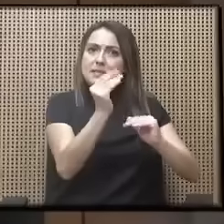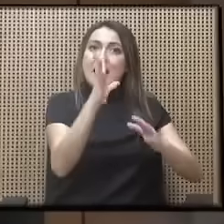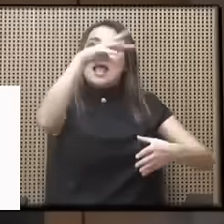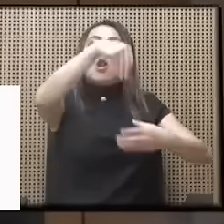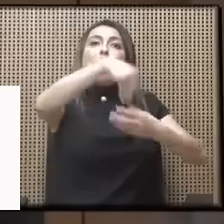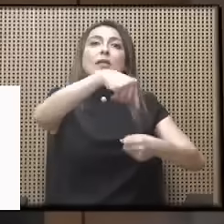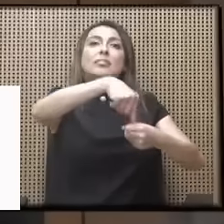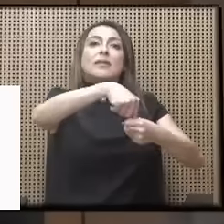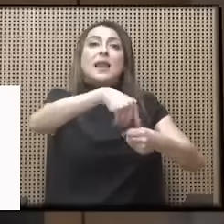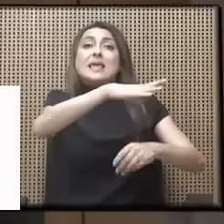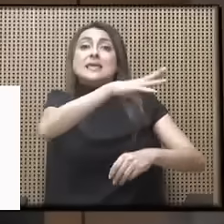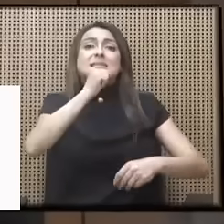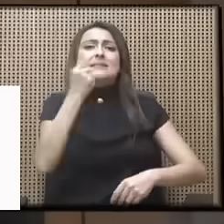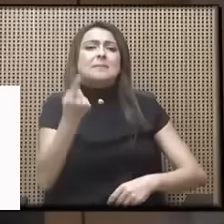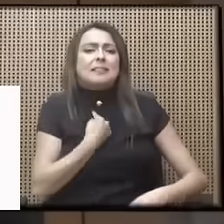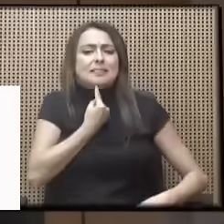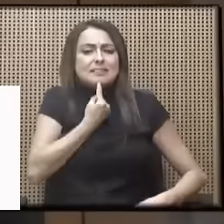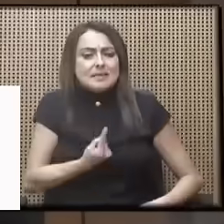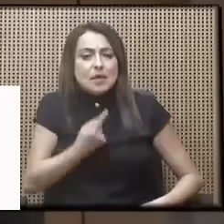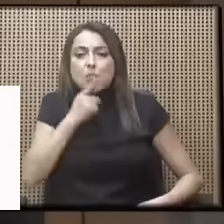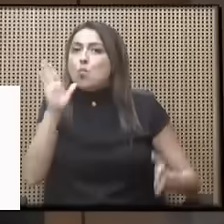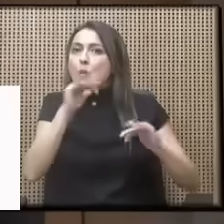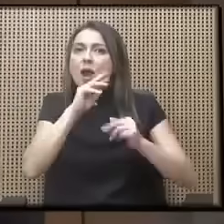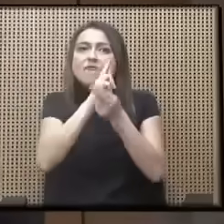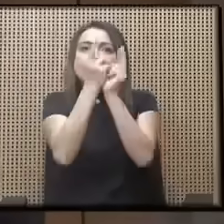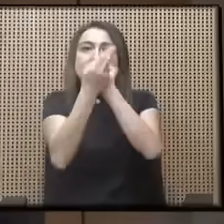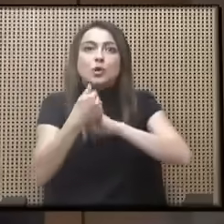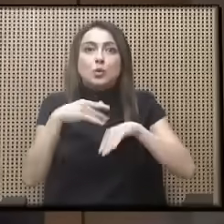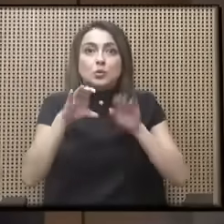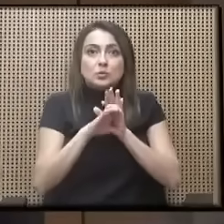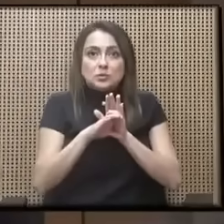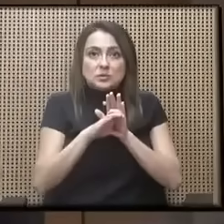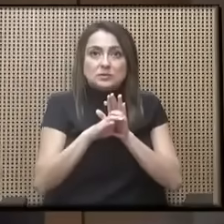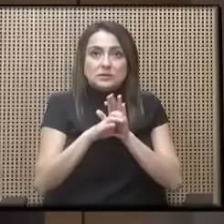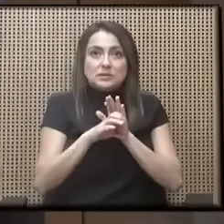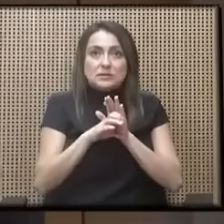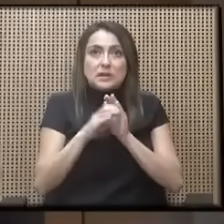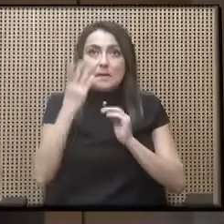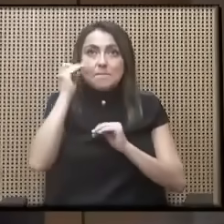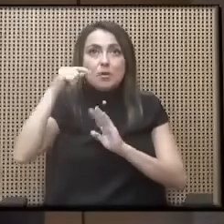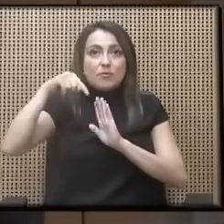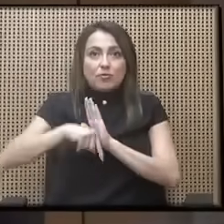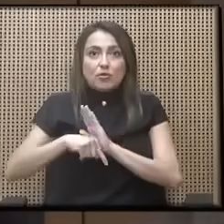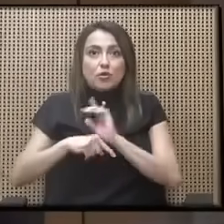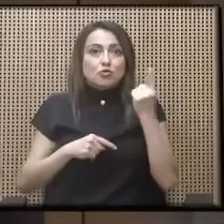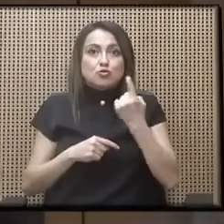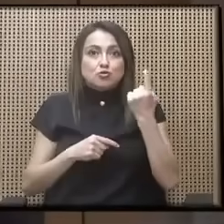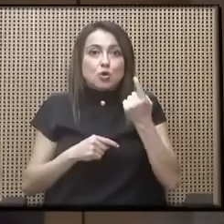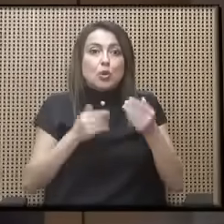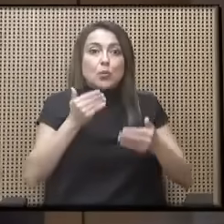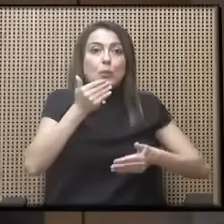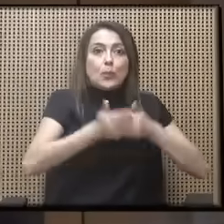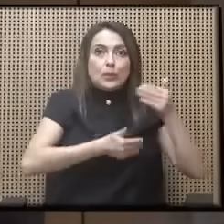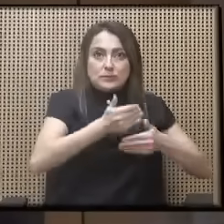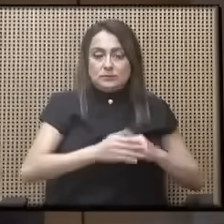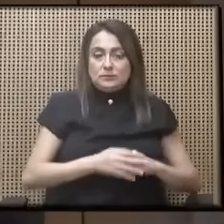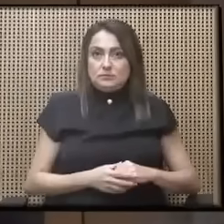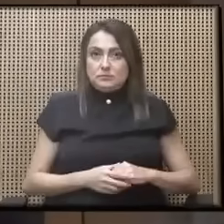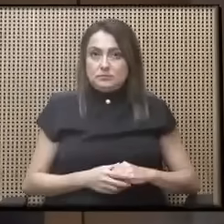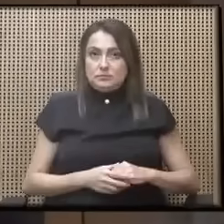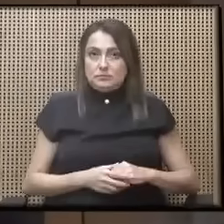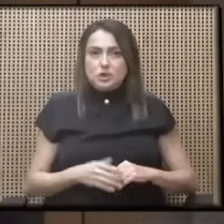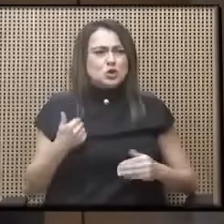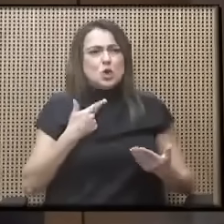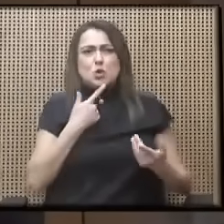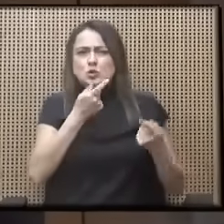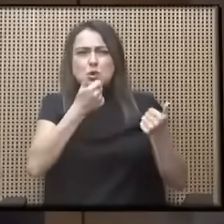contenido. Y siempre dije que no hay reformas constitucionales inconstitucionales por el fondo, solo por el procedimiento. Y he